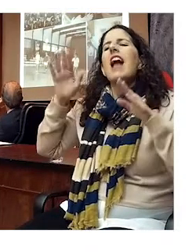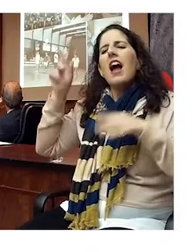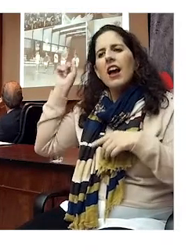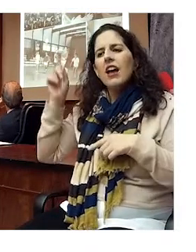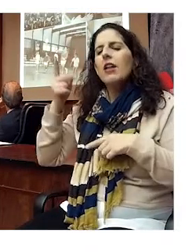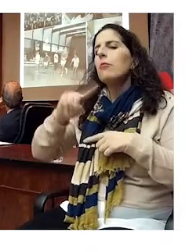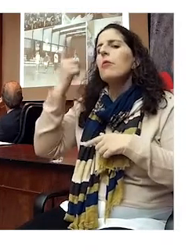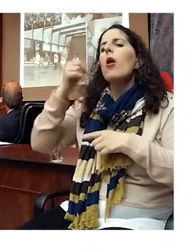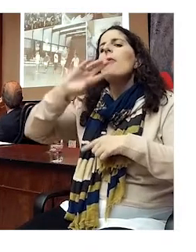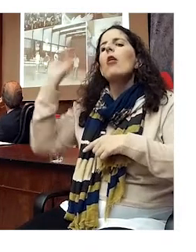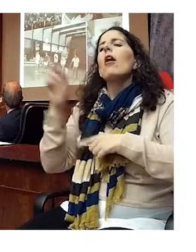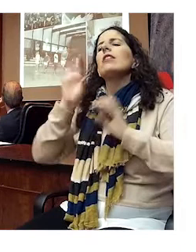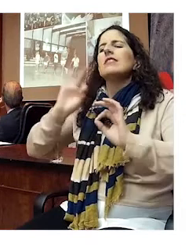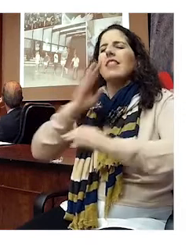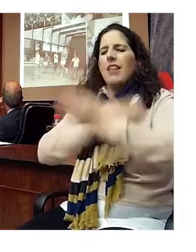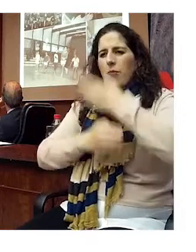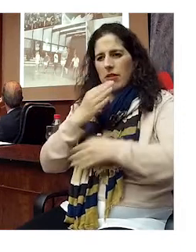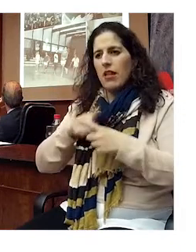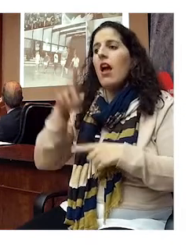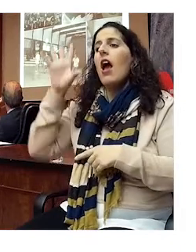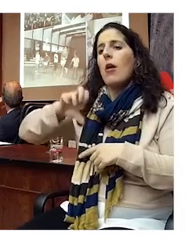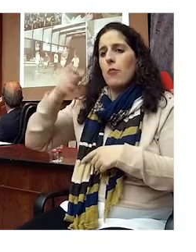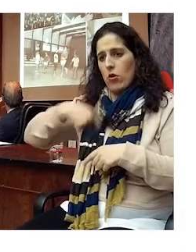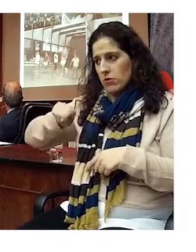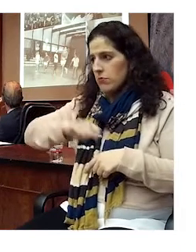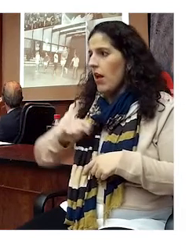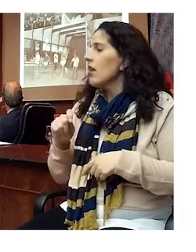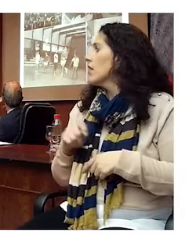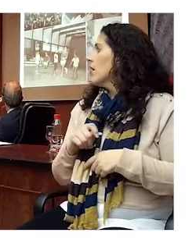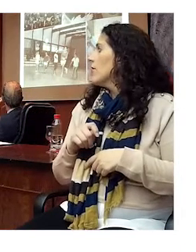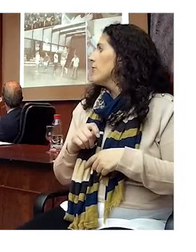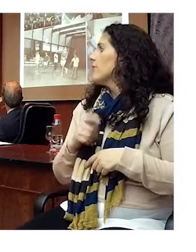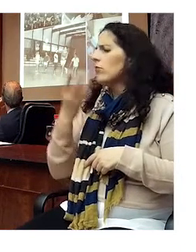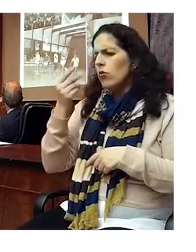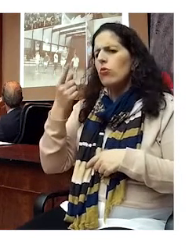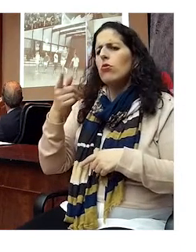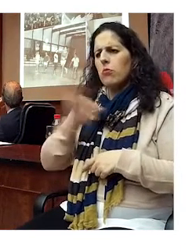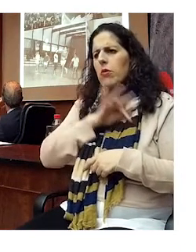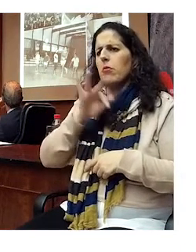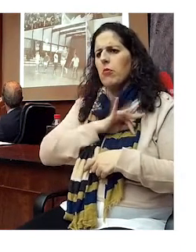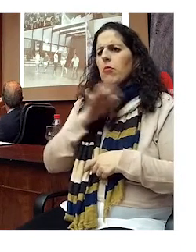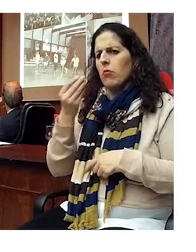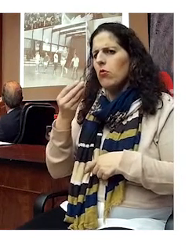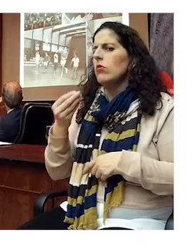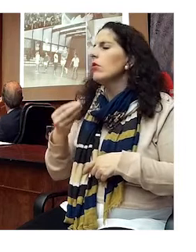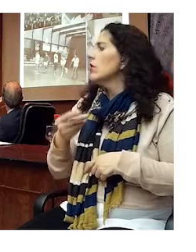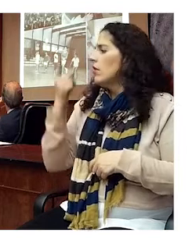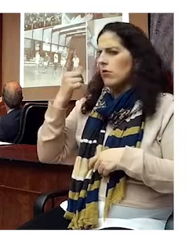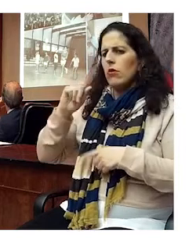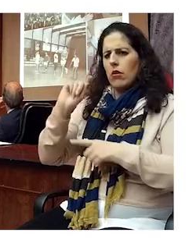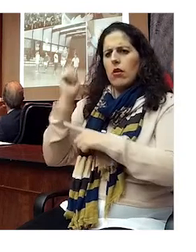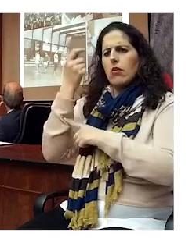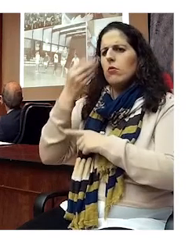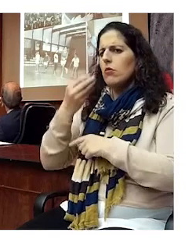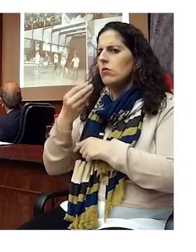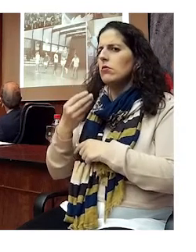de balonmano para discapacitados, fue campeón de España, logró múltiples títulos y ha estado en la élite del